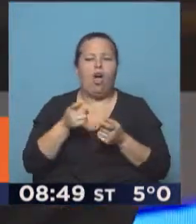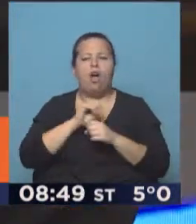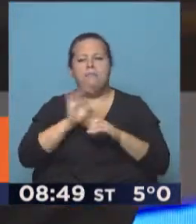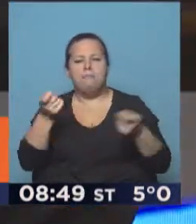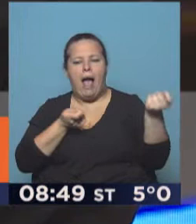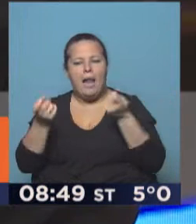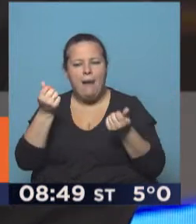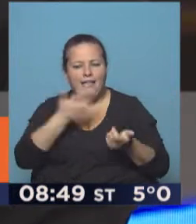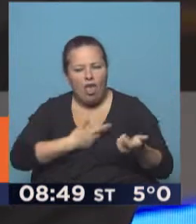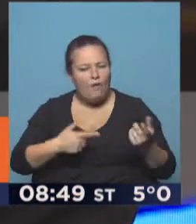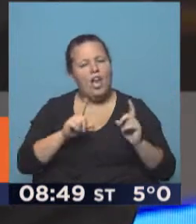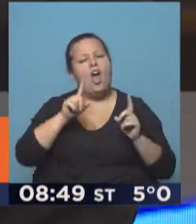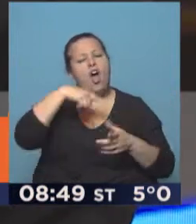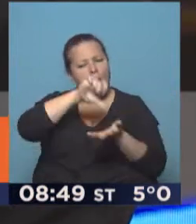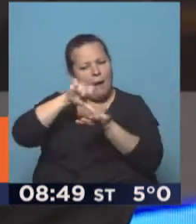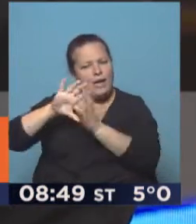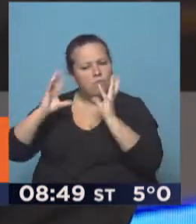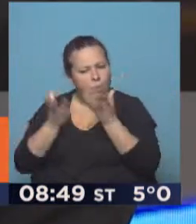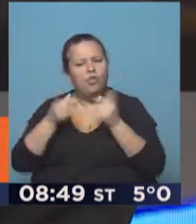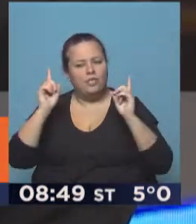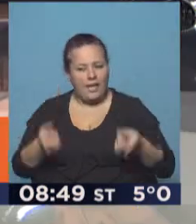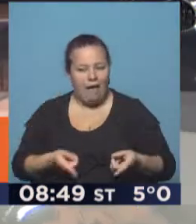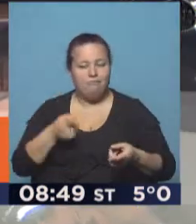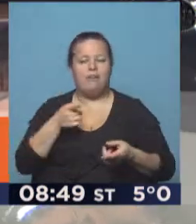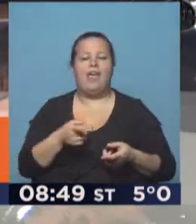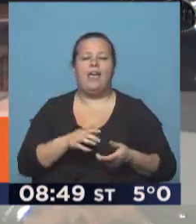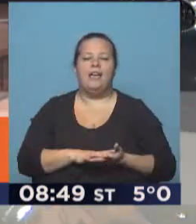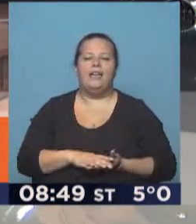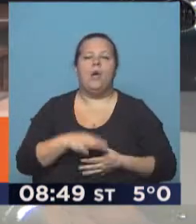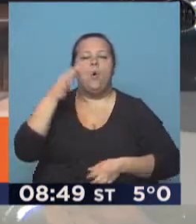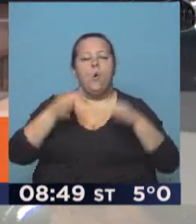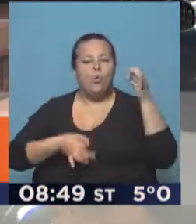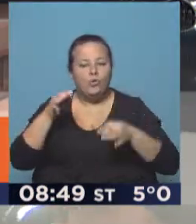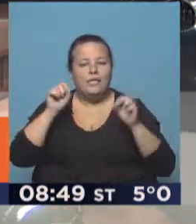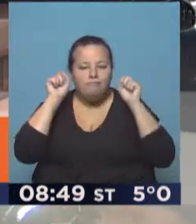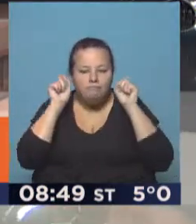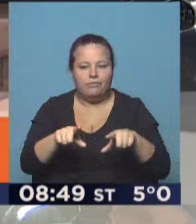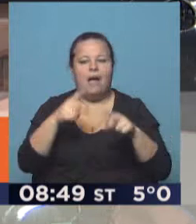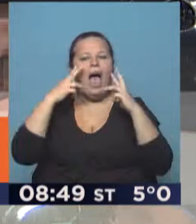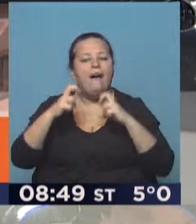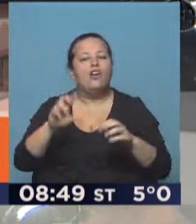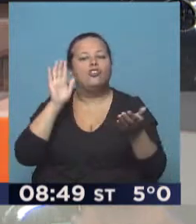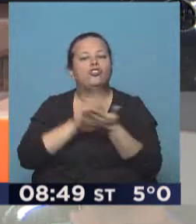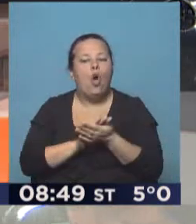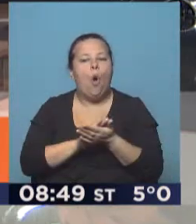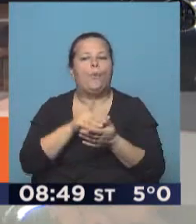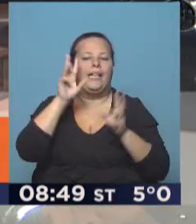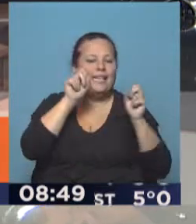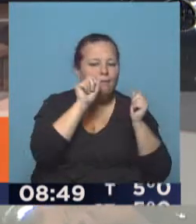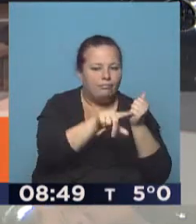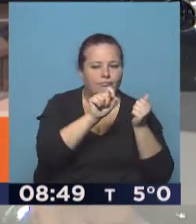malversación de fondos y demás. En otros países del mundo se ha instrumentado esto de haber una justicia específica para investigar determinados